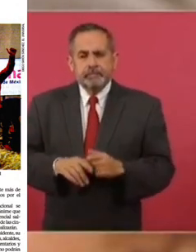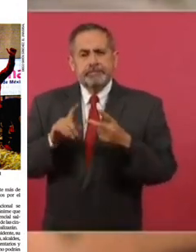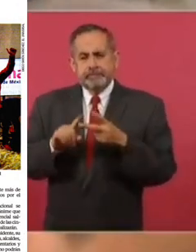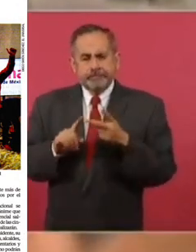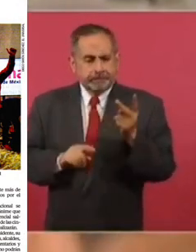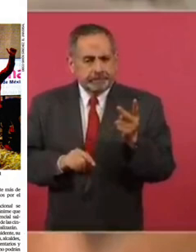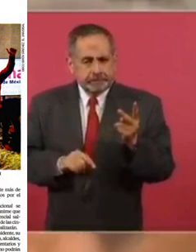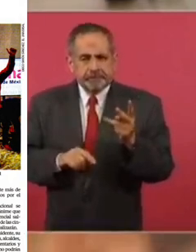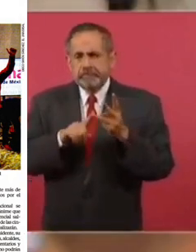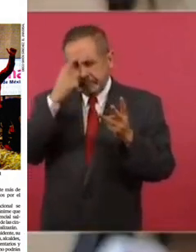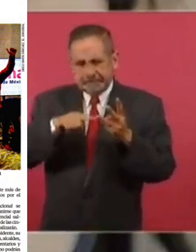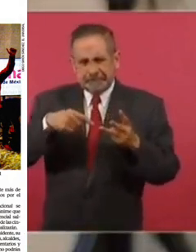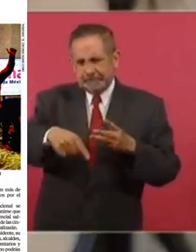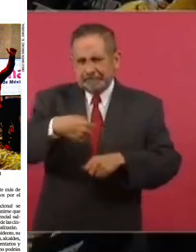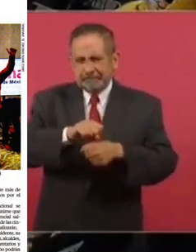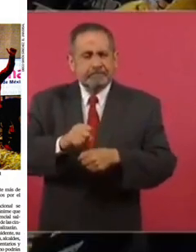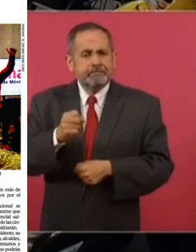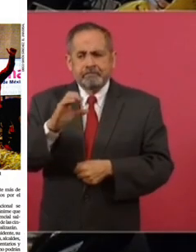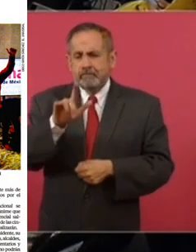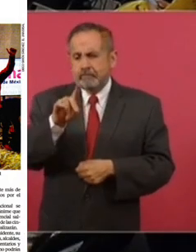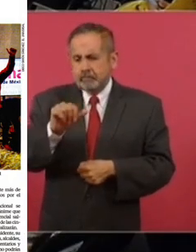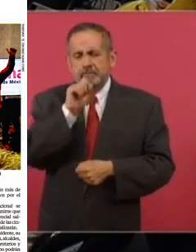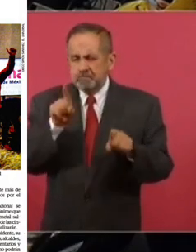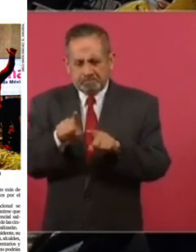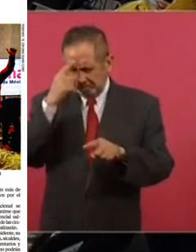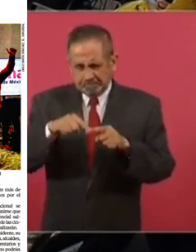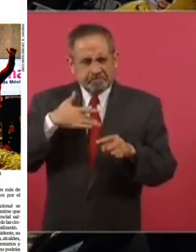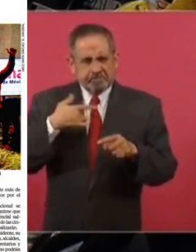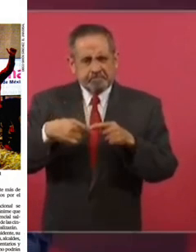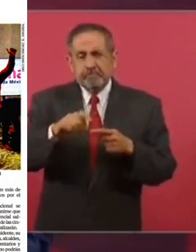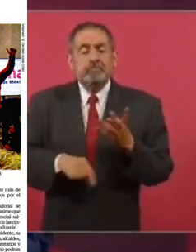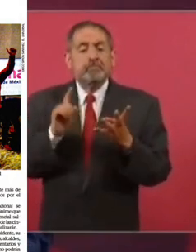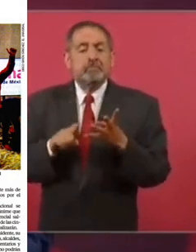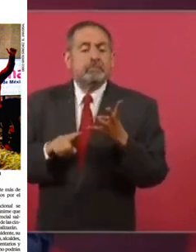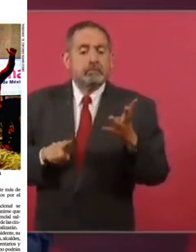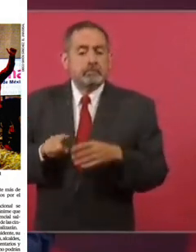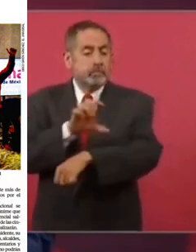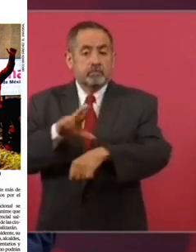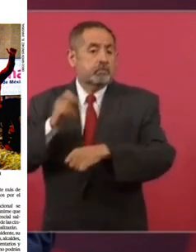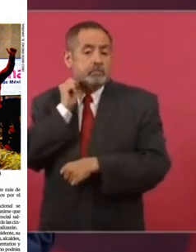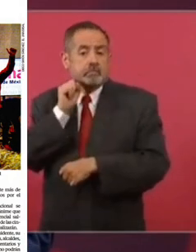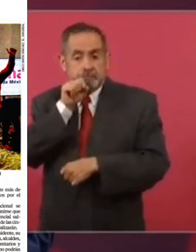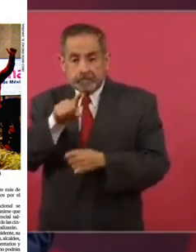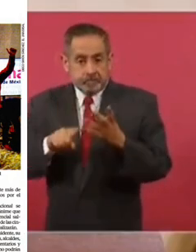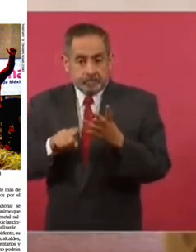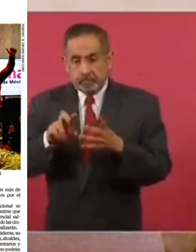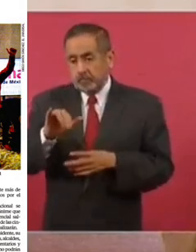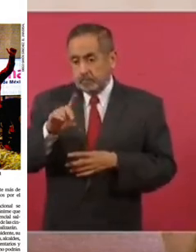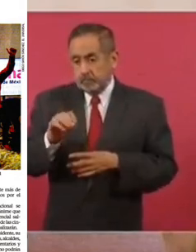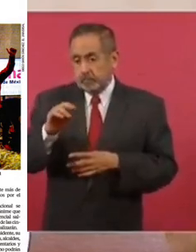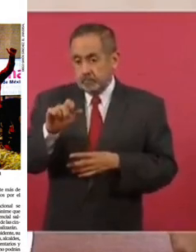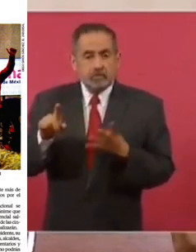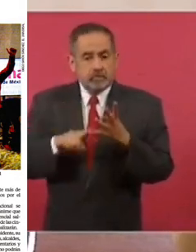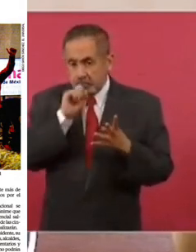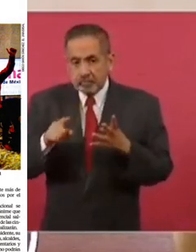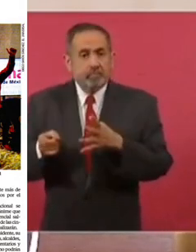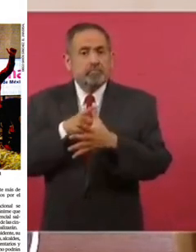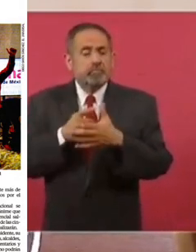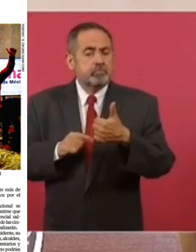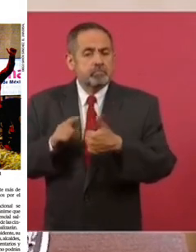seguramente la jefa de gobierno va a hacer lo propio, el coordinador de los senadores, Ricardo Monreal,